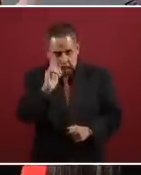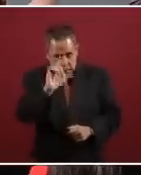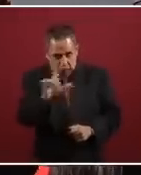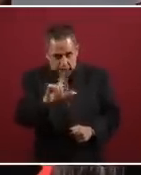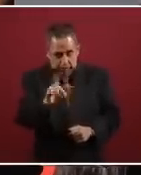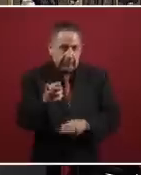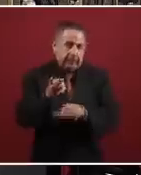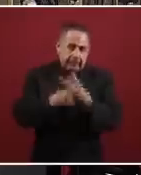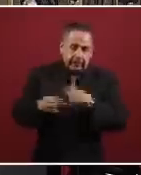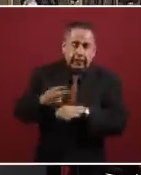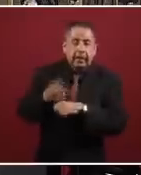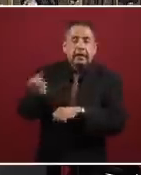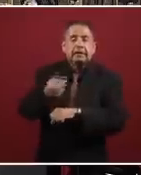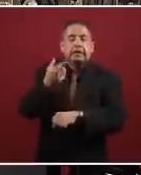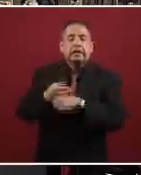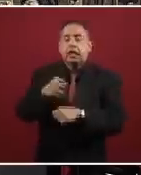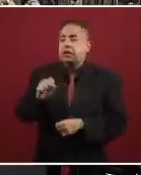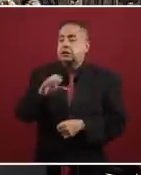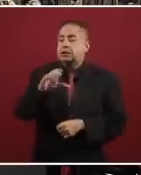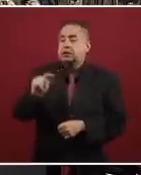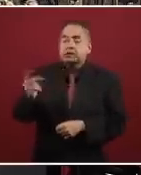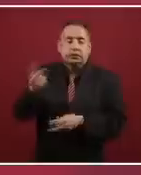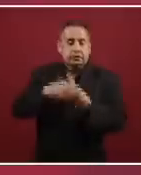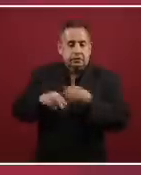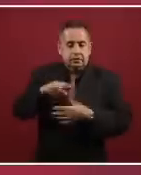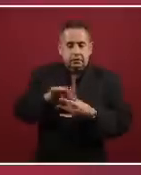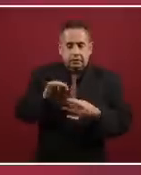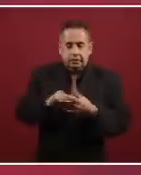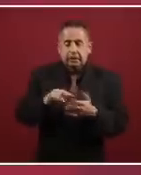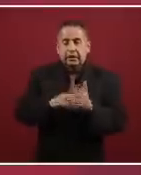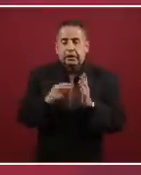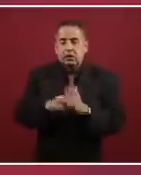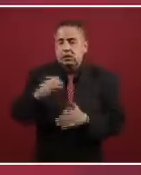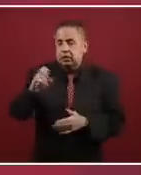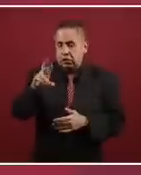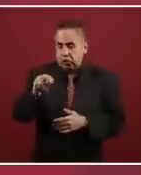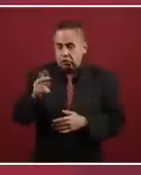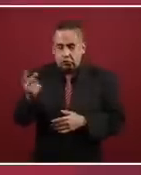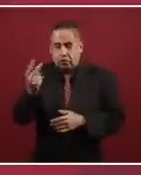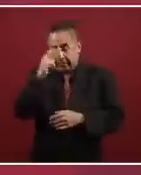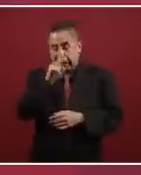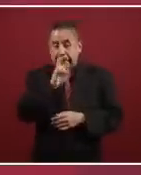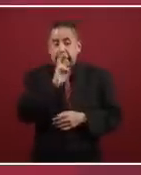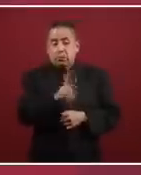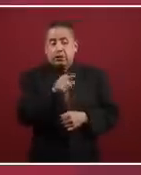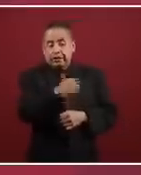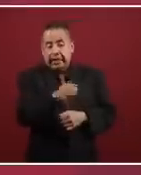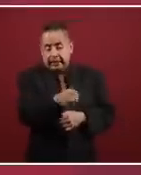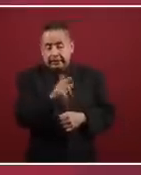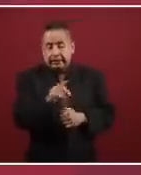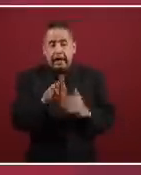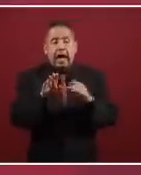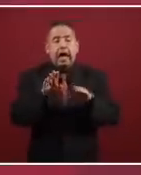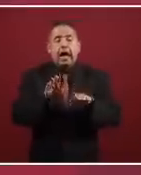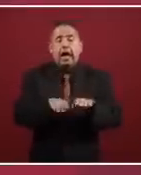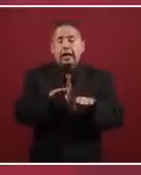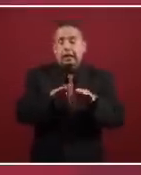El lunes viene el secretario de Comunicaciones y el ingeniero Cedri, o sea, para esta carretera,